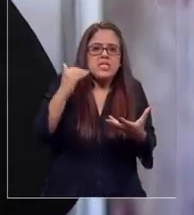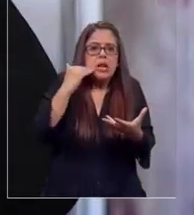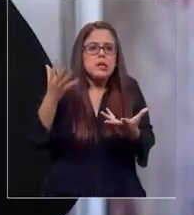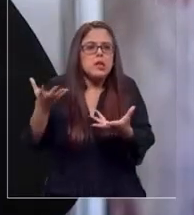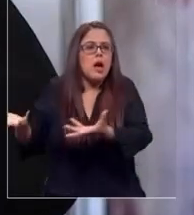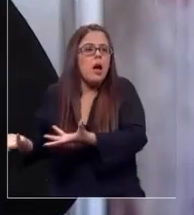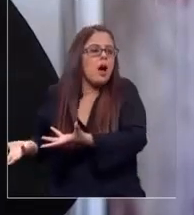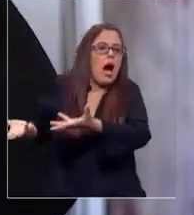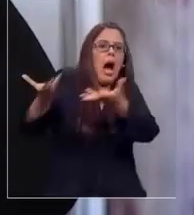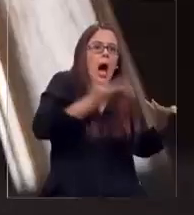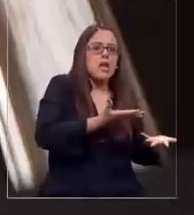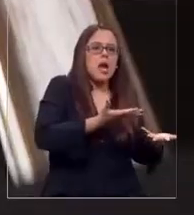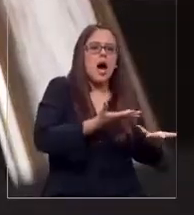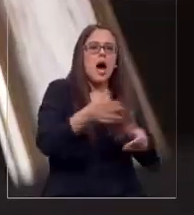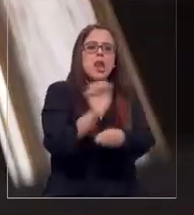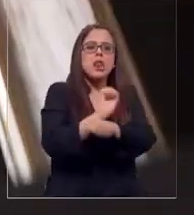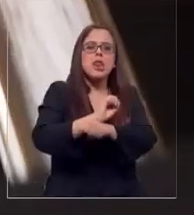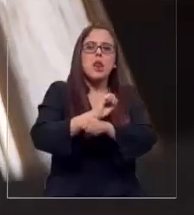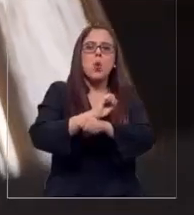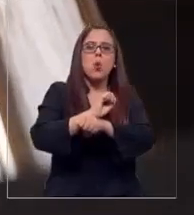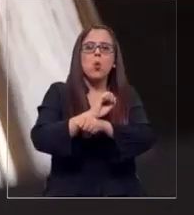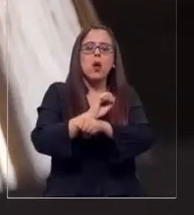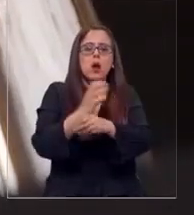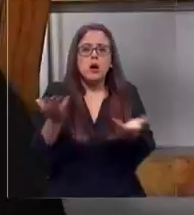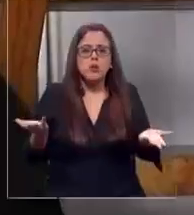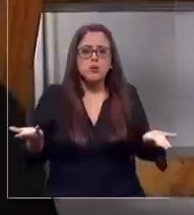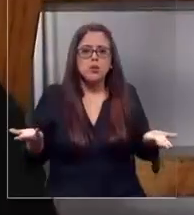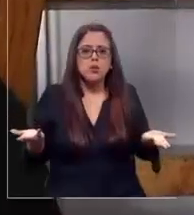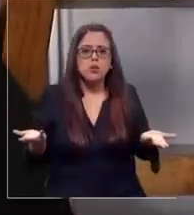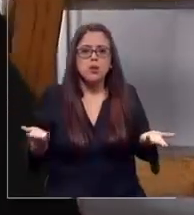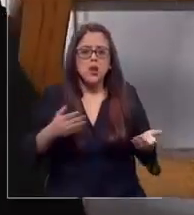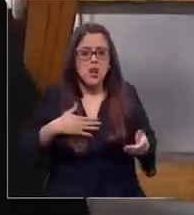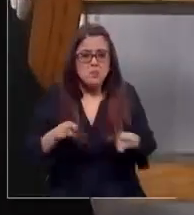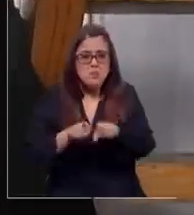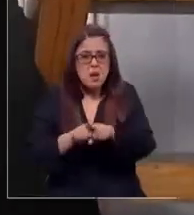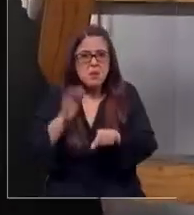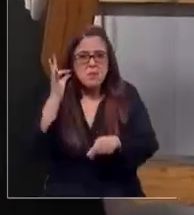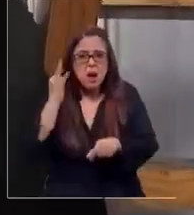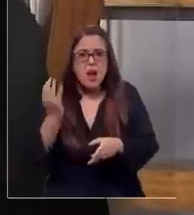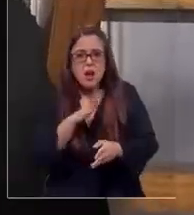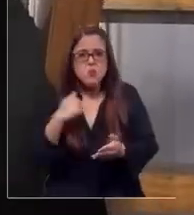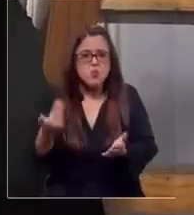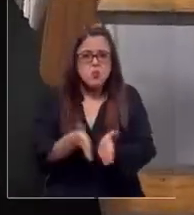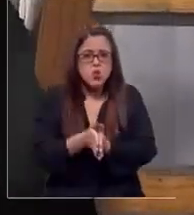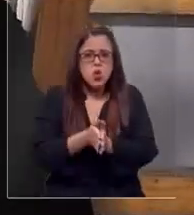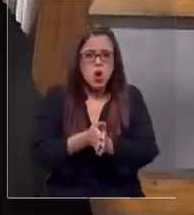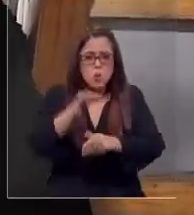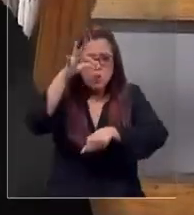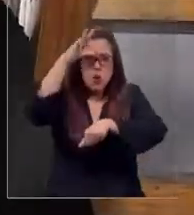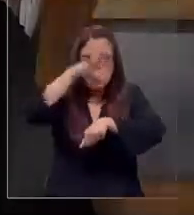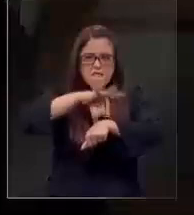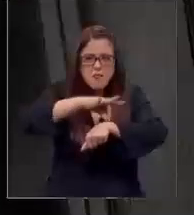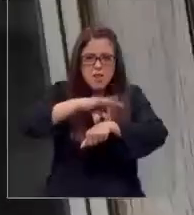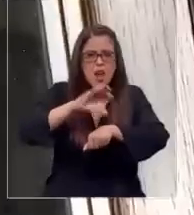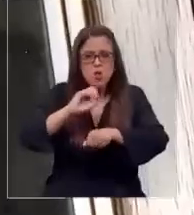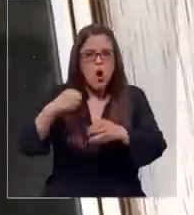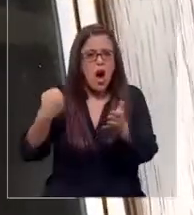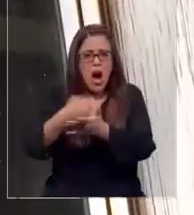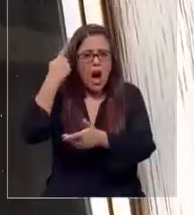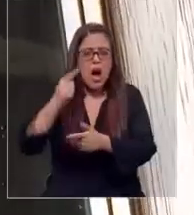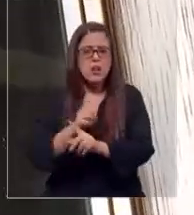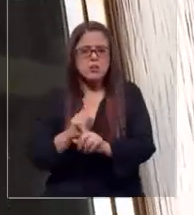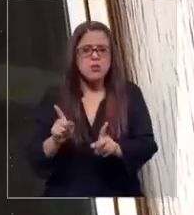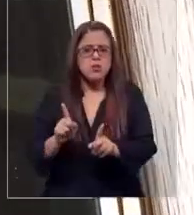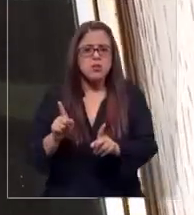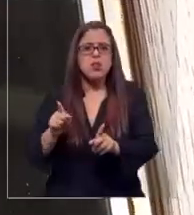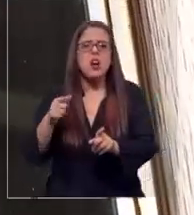la parte de atrás de una camioneta. Mi hermana no murió por una enfermedad o por un accidente. A mi hermana me la mataron. Esta fue